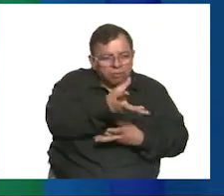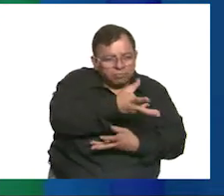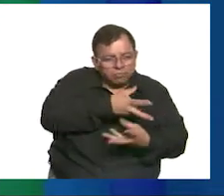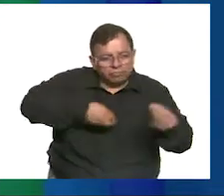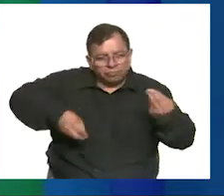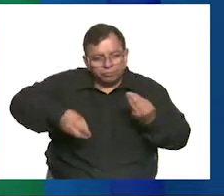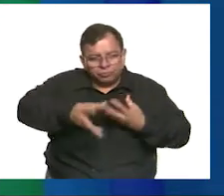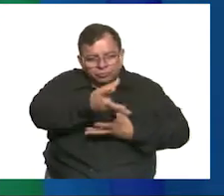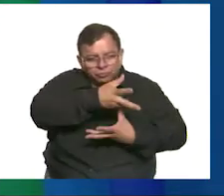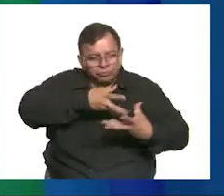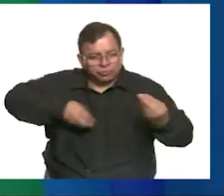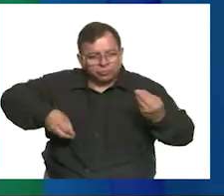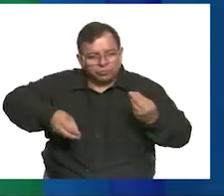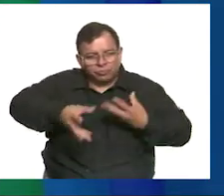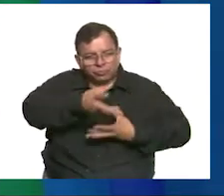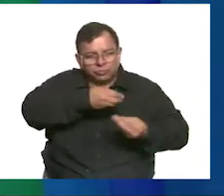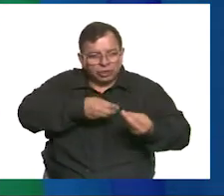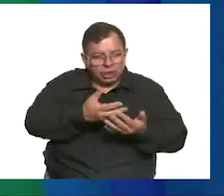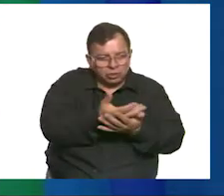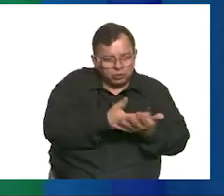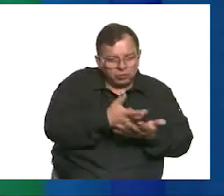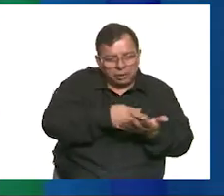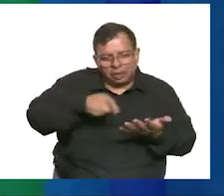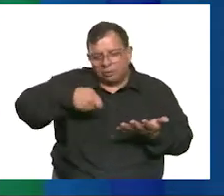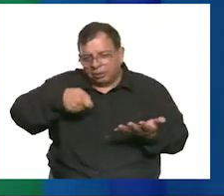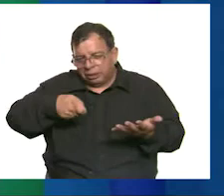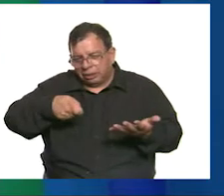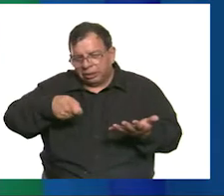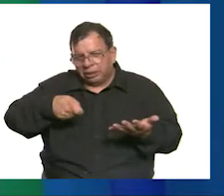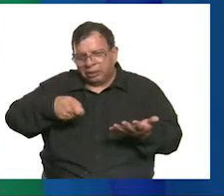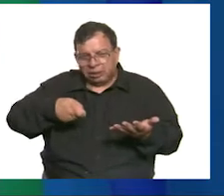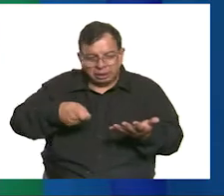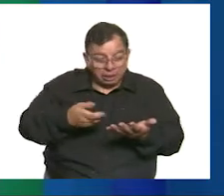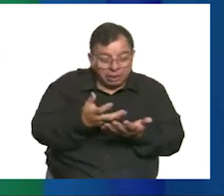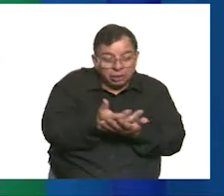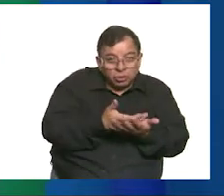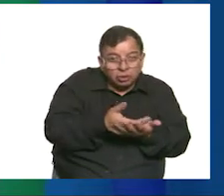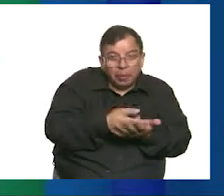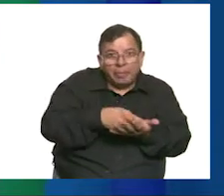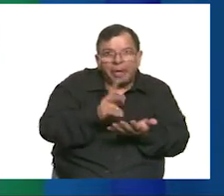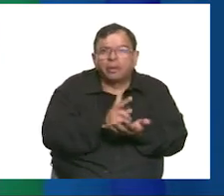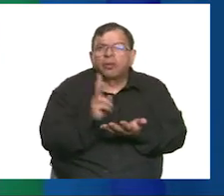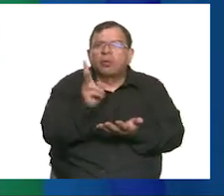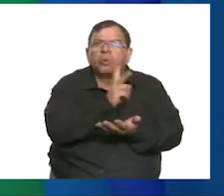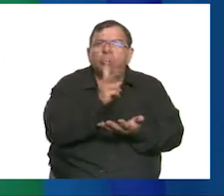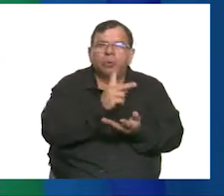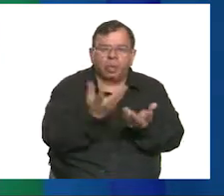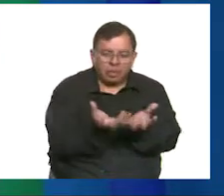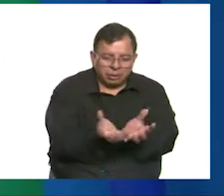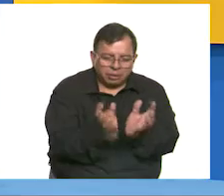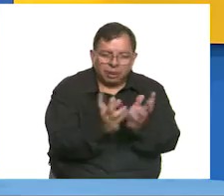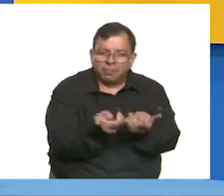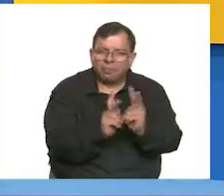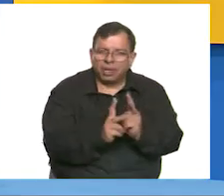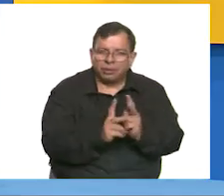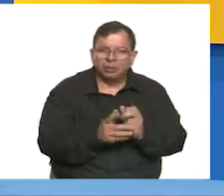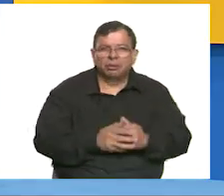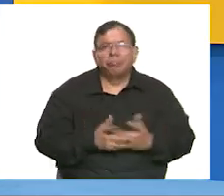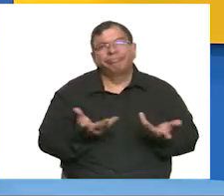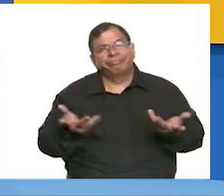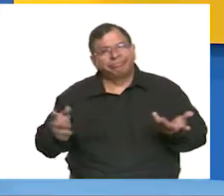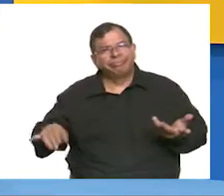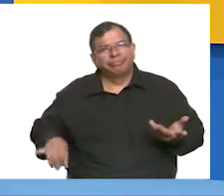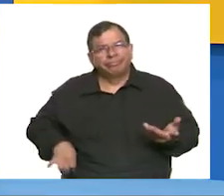de la sopa a la cuchara y de la sopa hacia el aire y el plato. Ah, bueno, qué